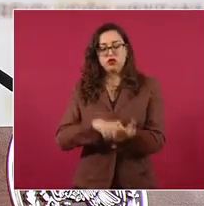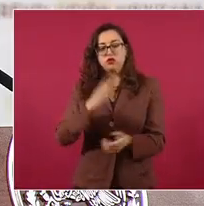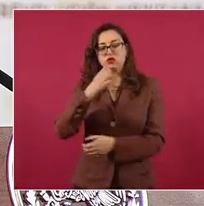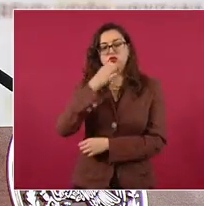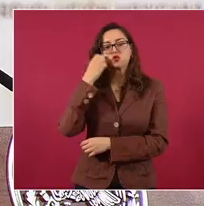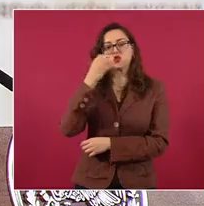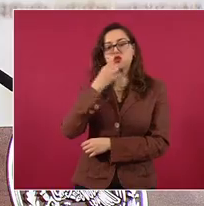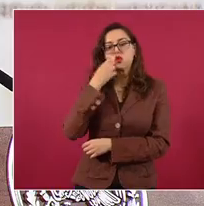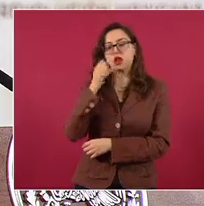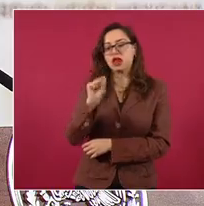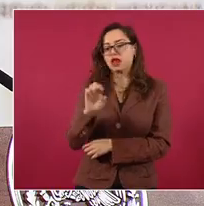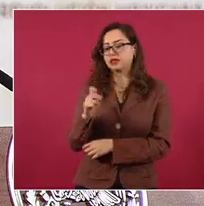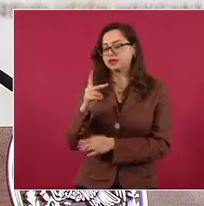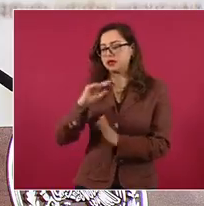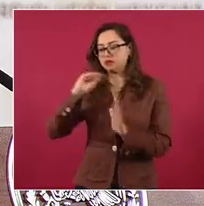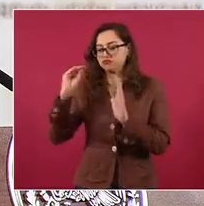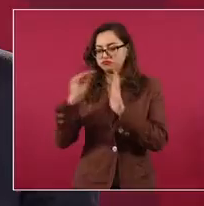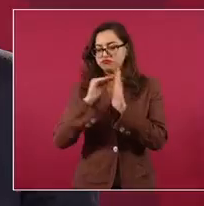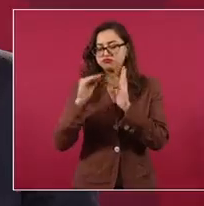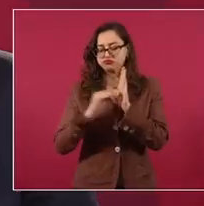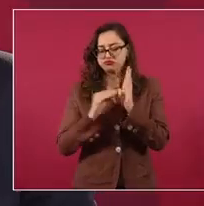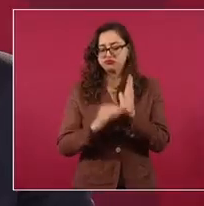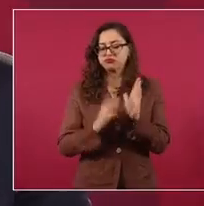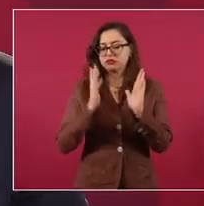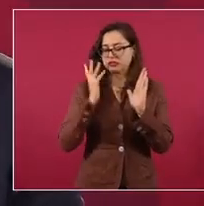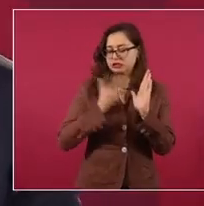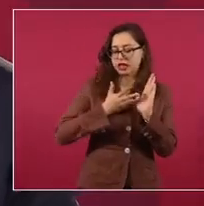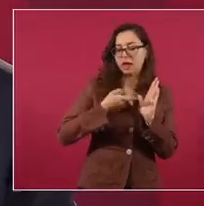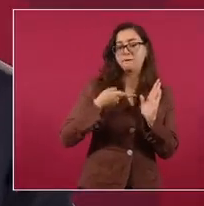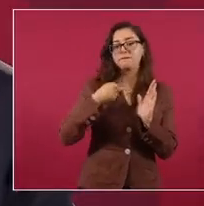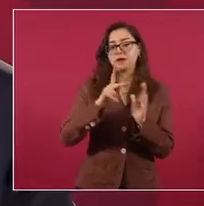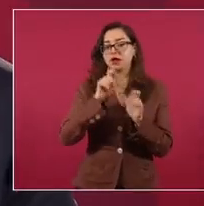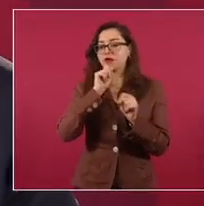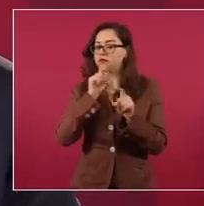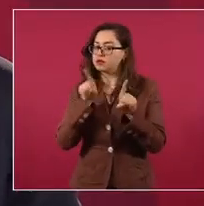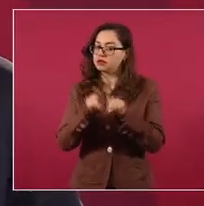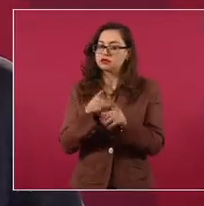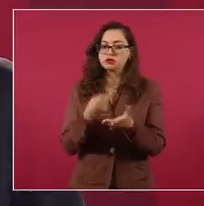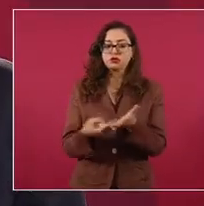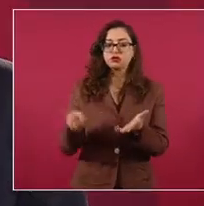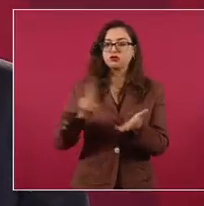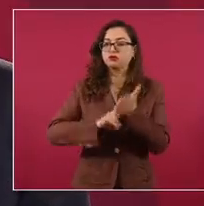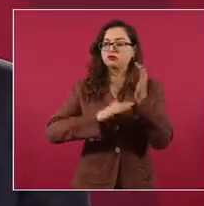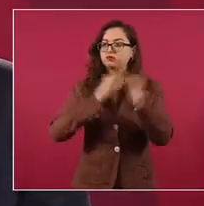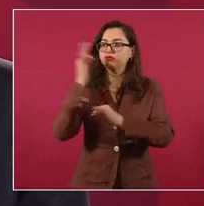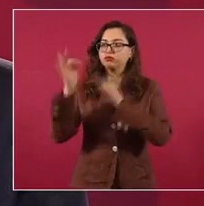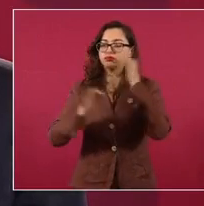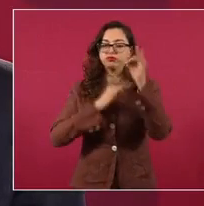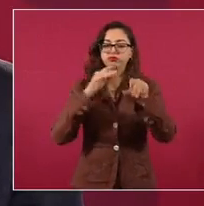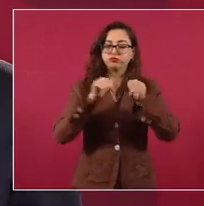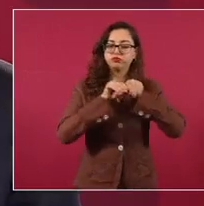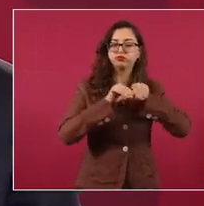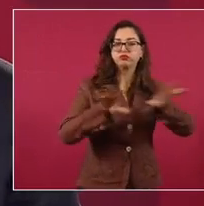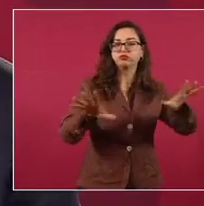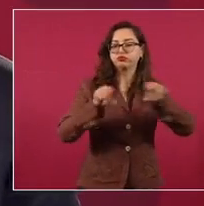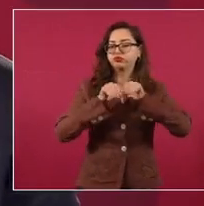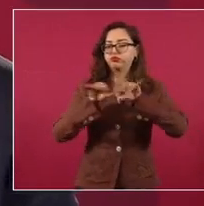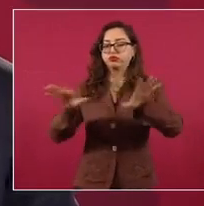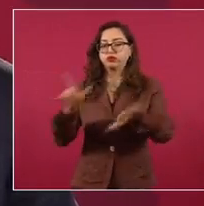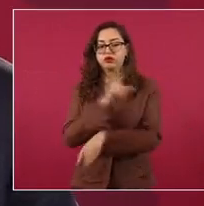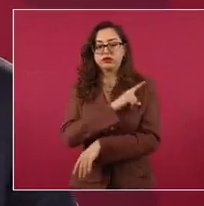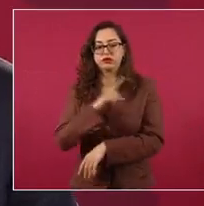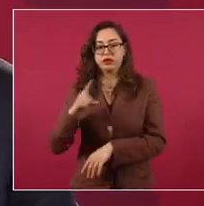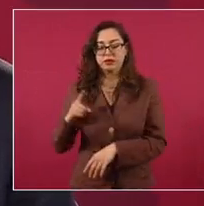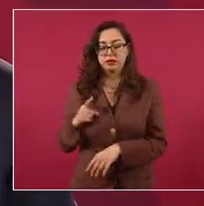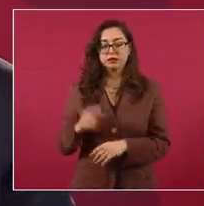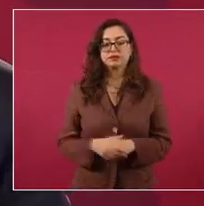la capacitación de personal y las campañas de difusión que estamos haciendo. Y finalmente, ya para cerrar, dos temas, el